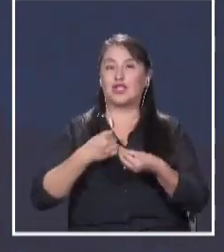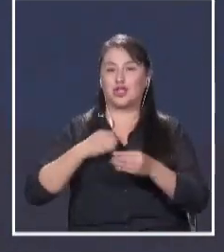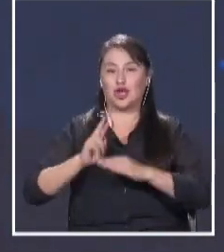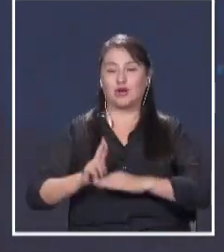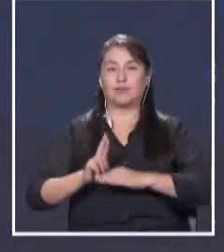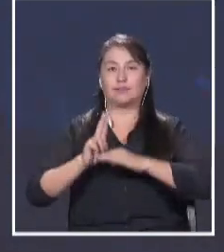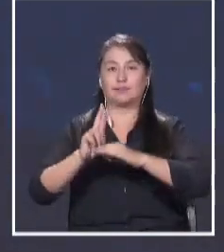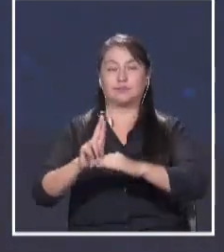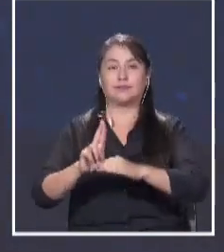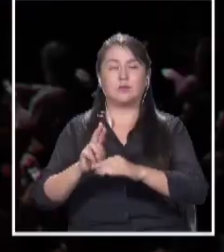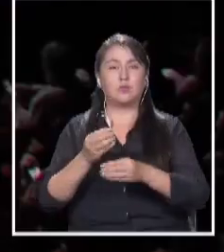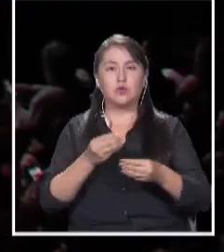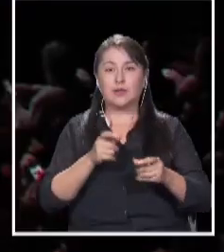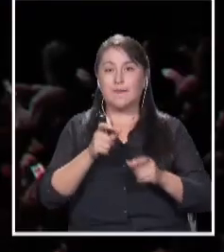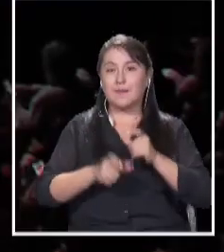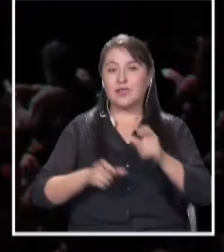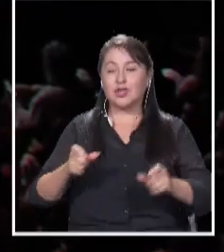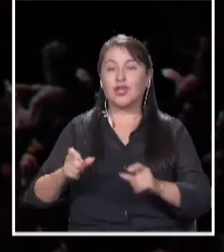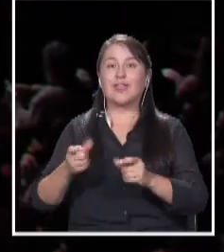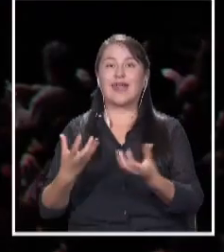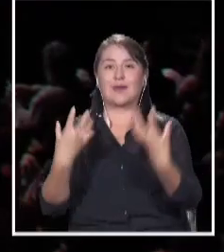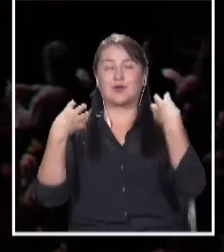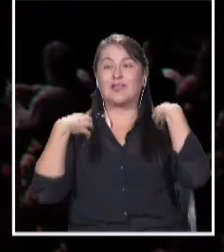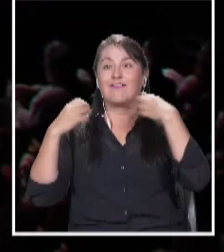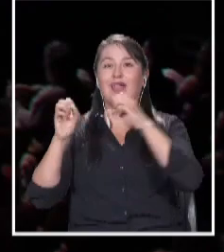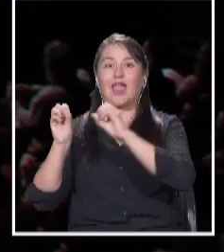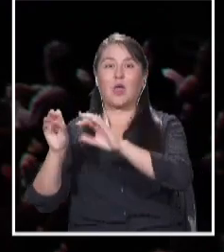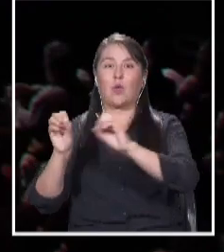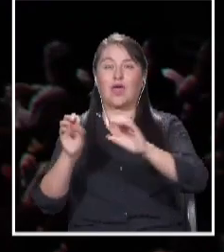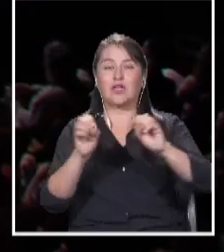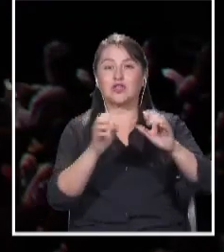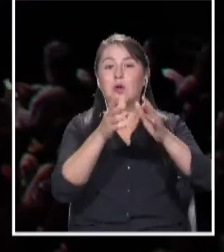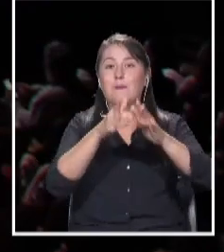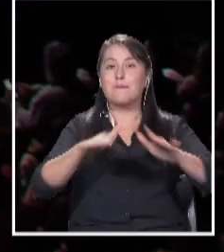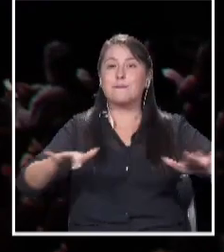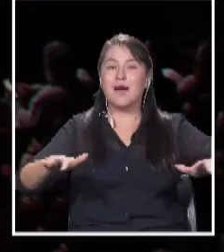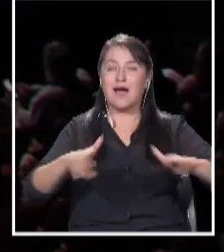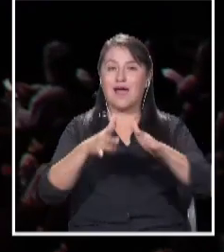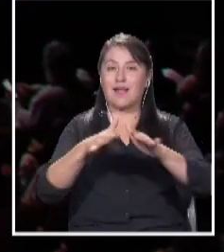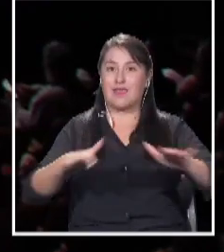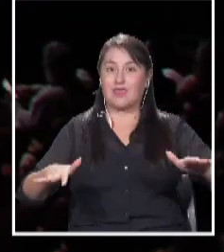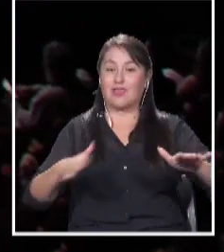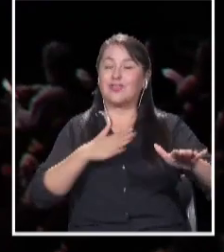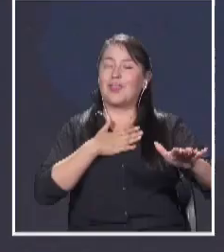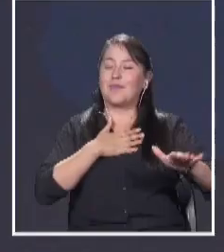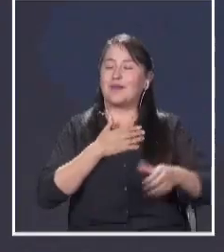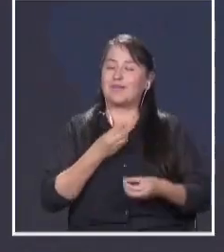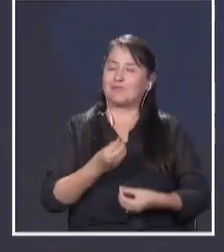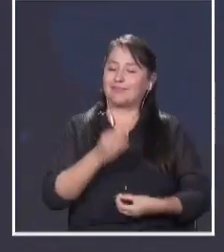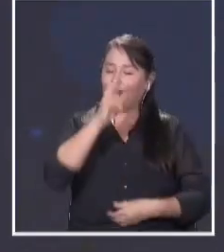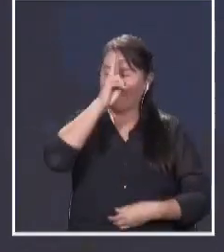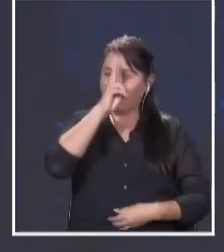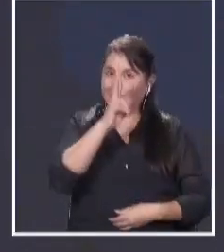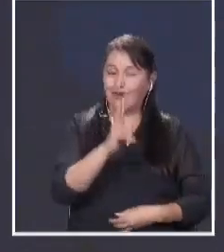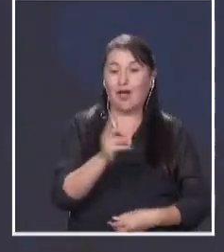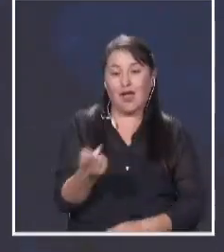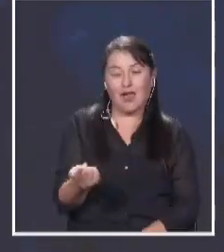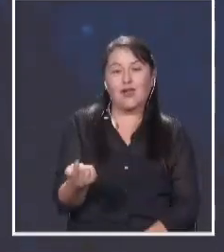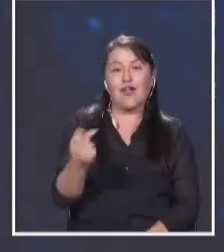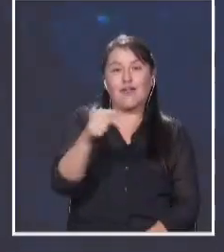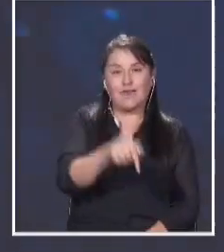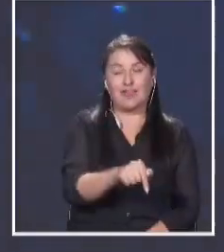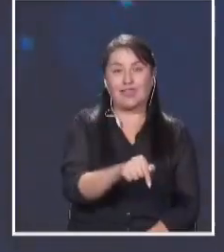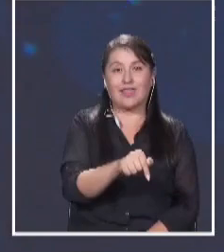muchísima gente que se dedica a la educación marina y con la que hemos conversado mucho sobre estos temas. Entonces, para mí es todo un privilegio poder estar hoy aquí compartiendo